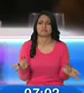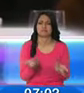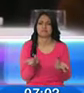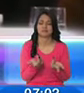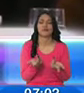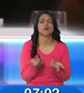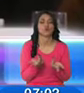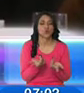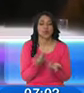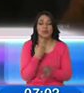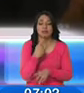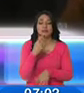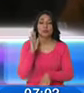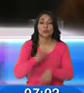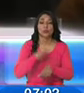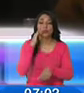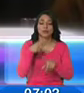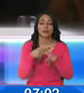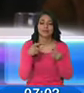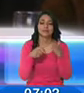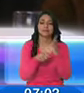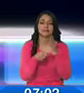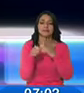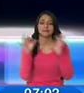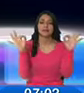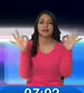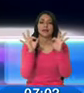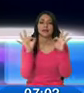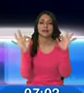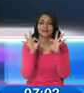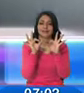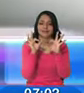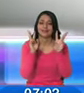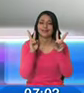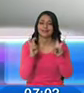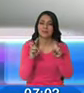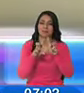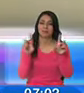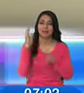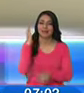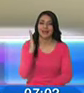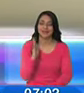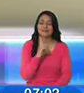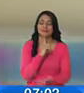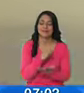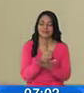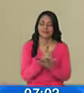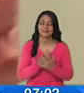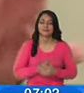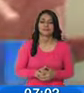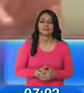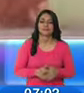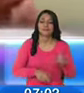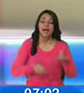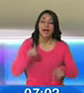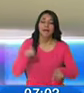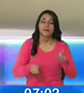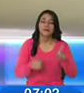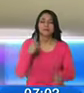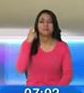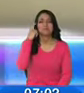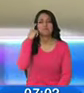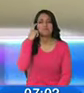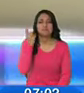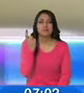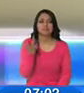con la acusación contra el exministro de Electricidad vinculado con Odebrecht. A veces se cree que este caso es,